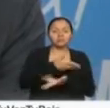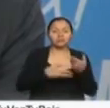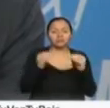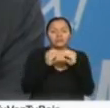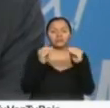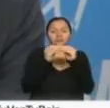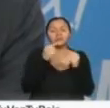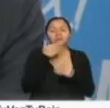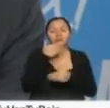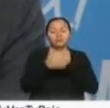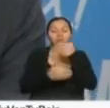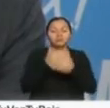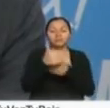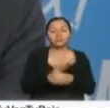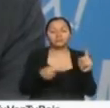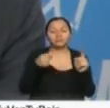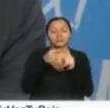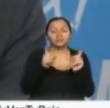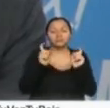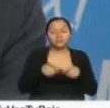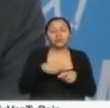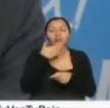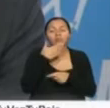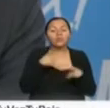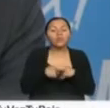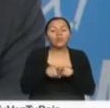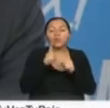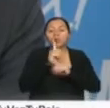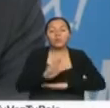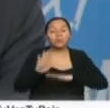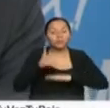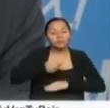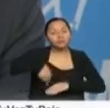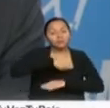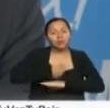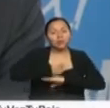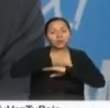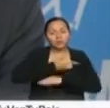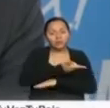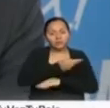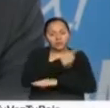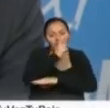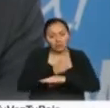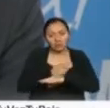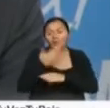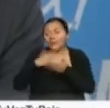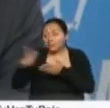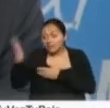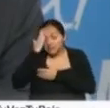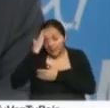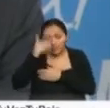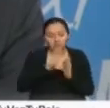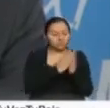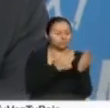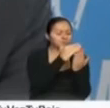ellos, algunos de los protocolos, mirar el compromiso que tienen las autoridades educativas frente a los actos de violencia en